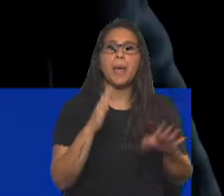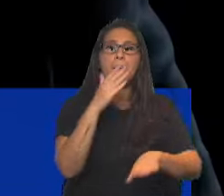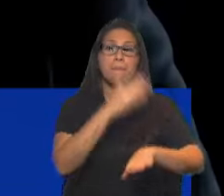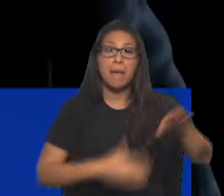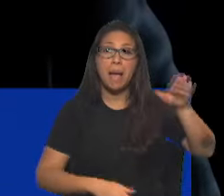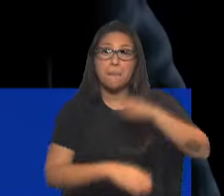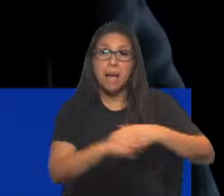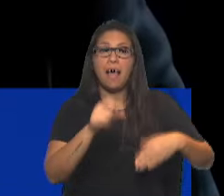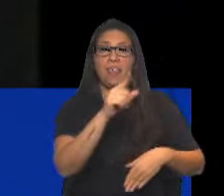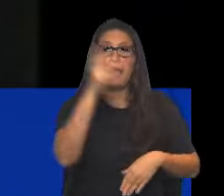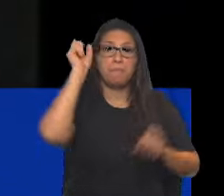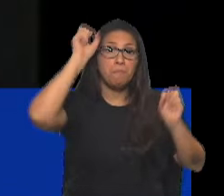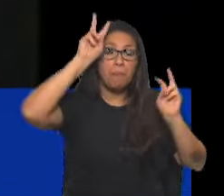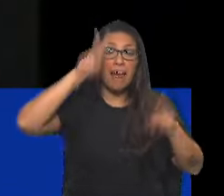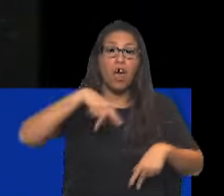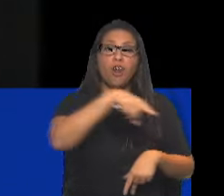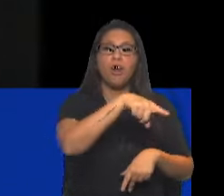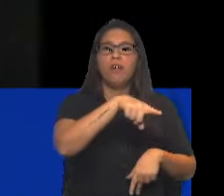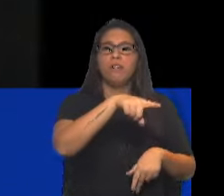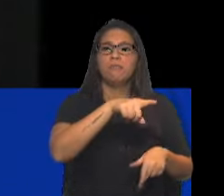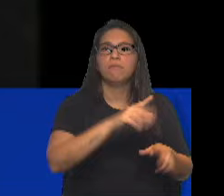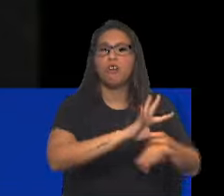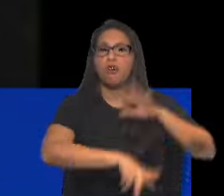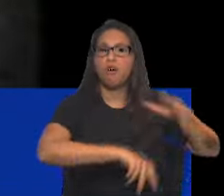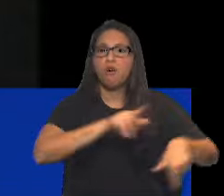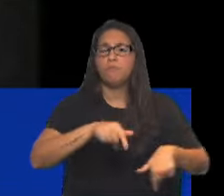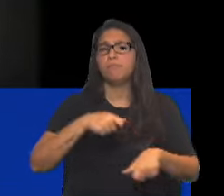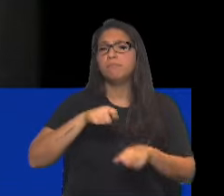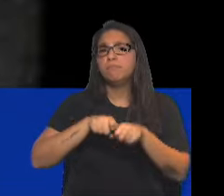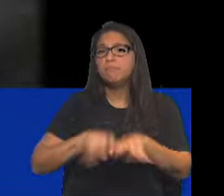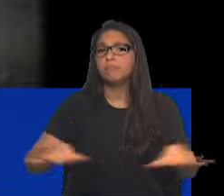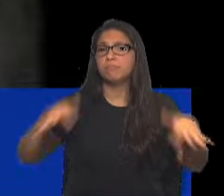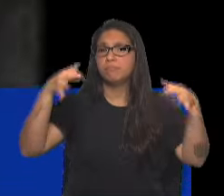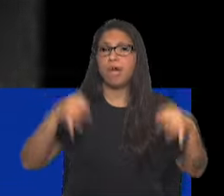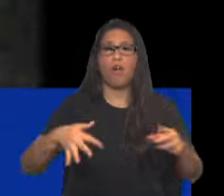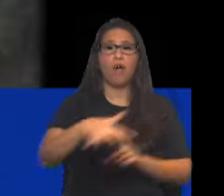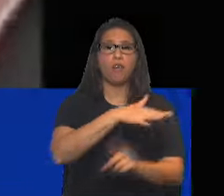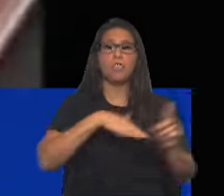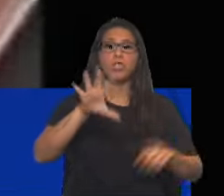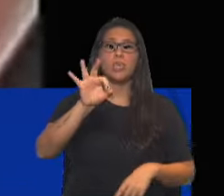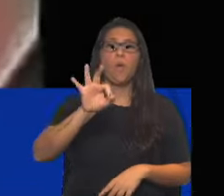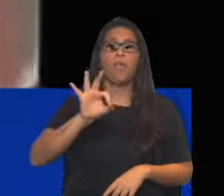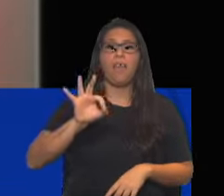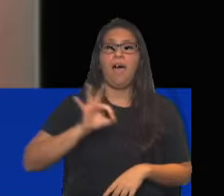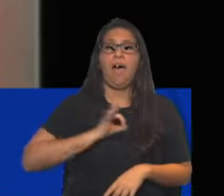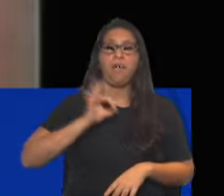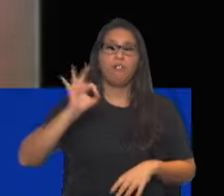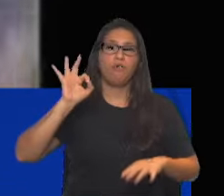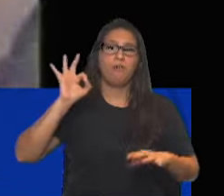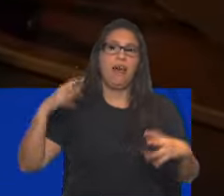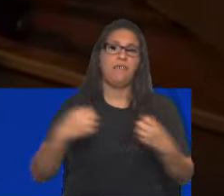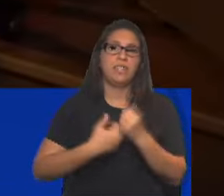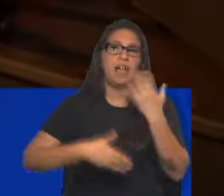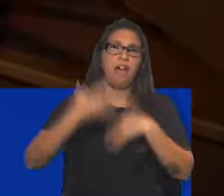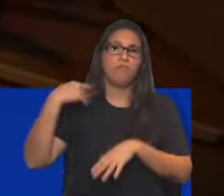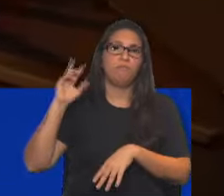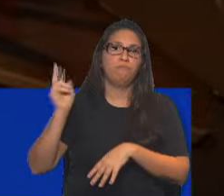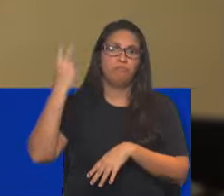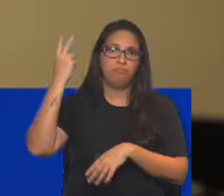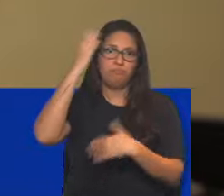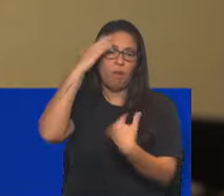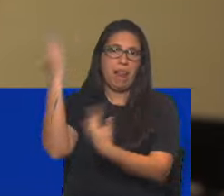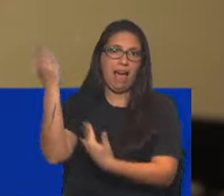de las figuras más importantes de la historia argentina. El estreno se da en el contexto del 50 aniversario de la muerte de Juan Domingo Perón y el